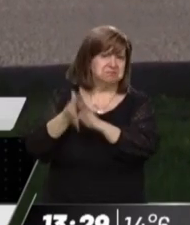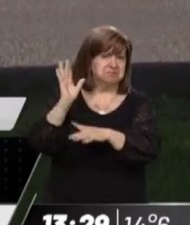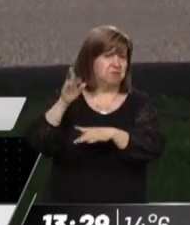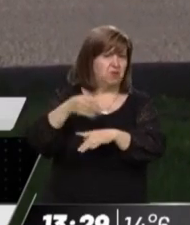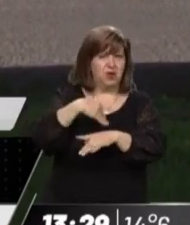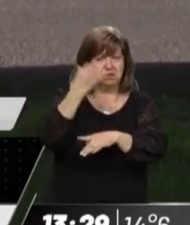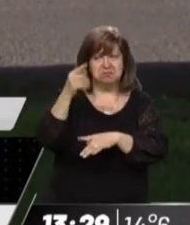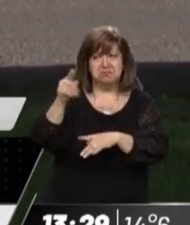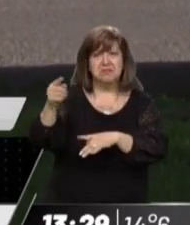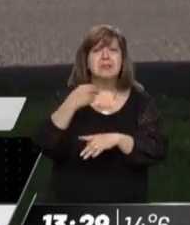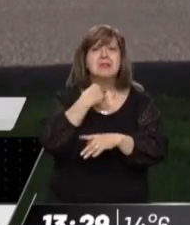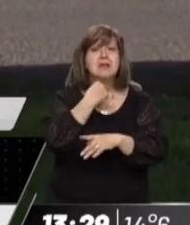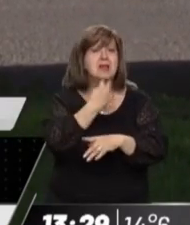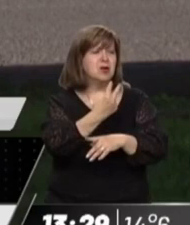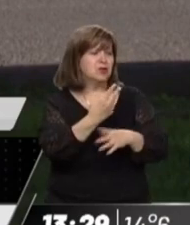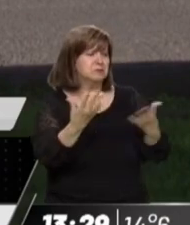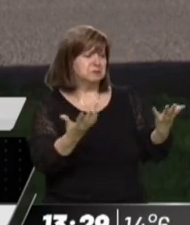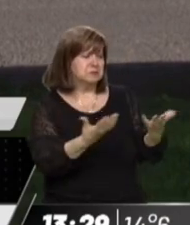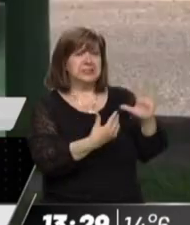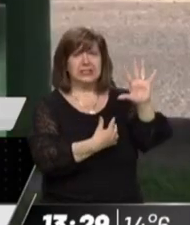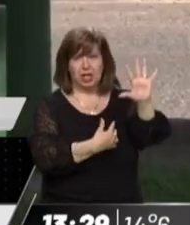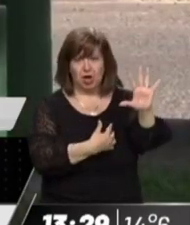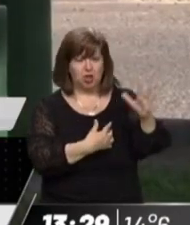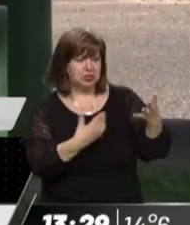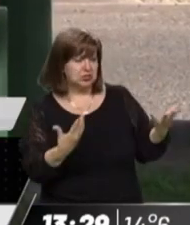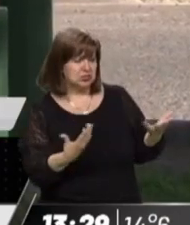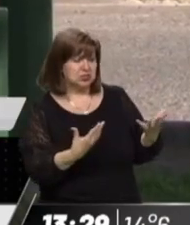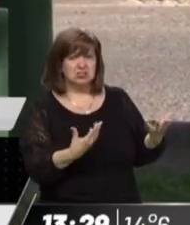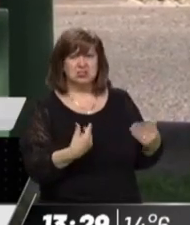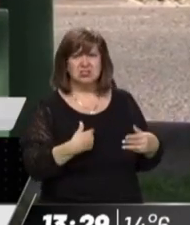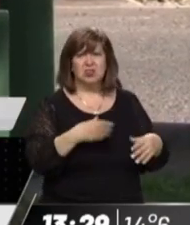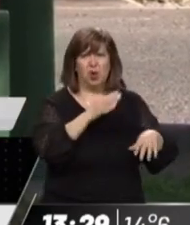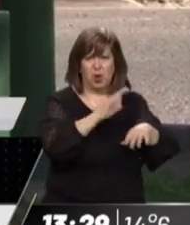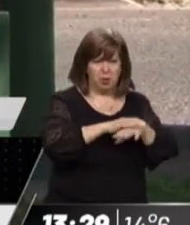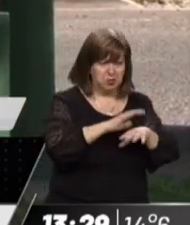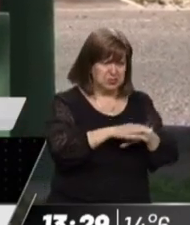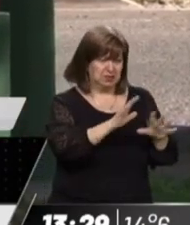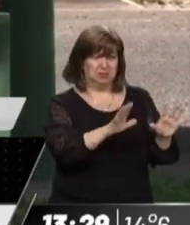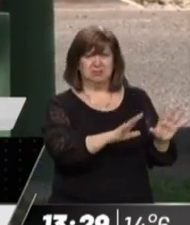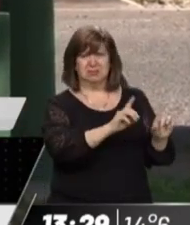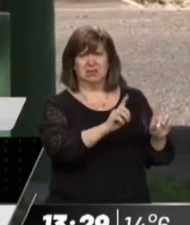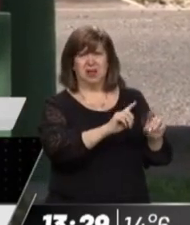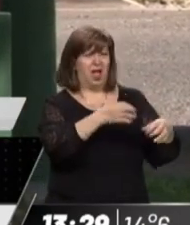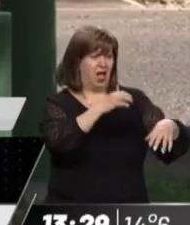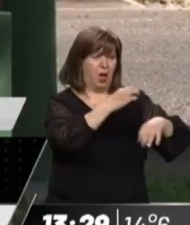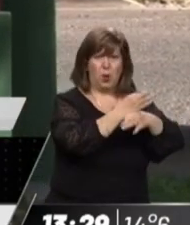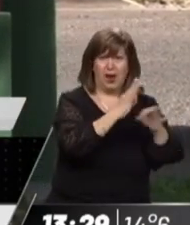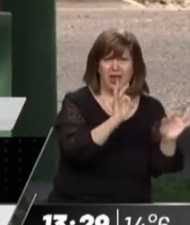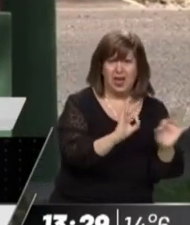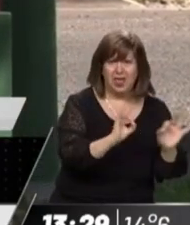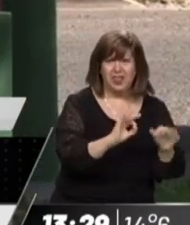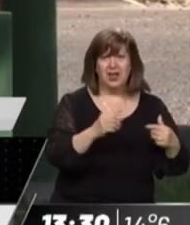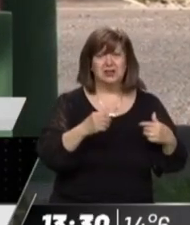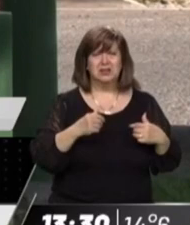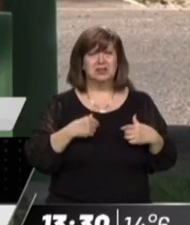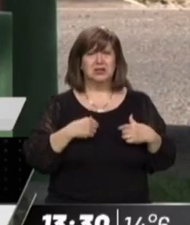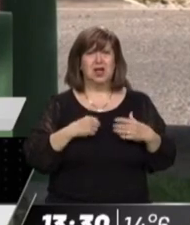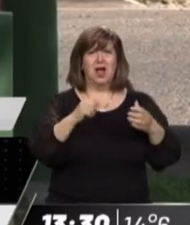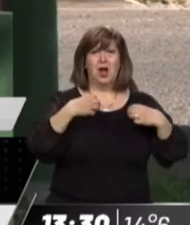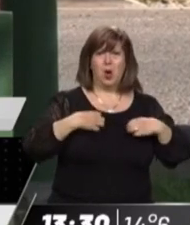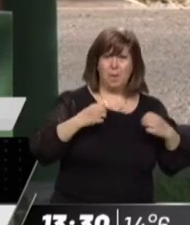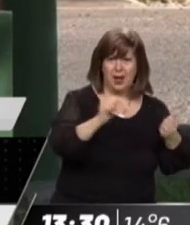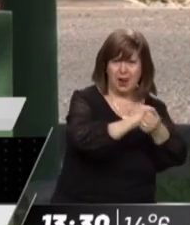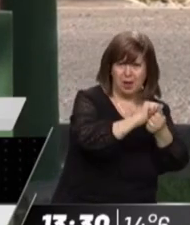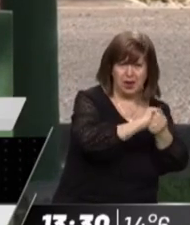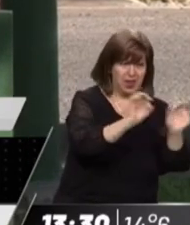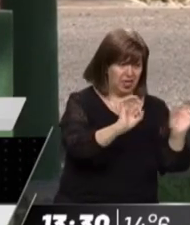de mis hijos, porque ya en un momento ya no me hacía cargo ni de ellos. No los llevaba a la escuela, no les lavaba su